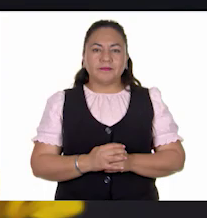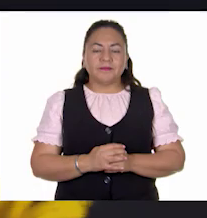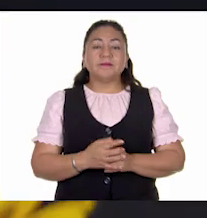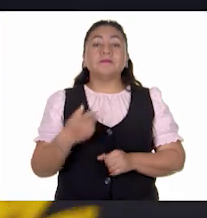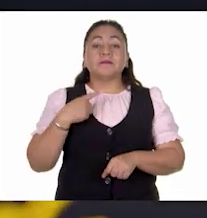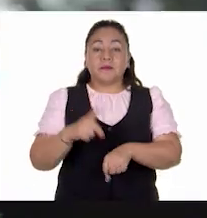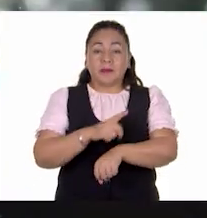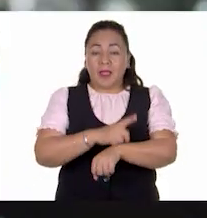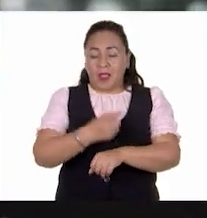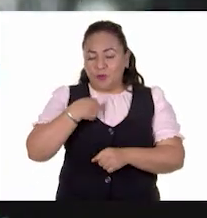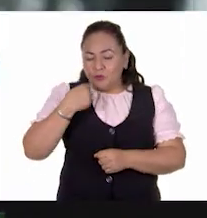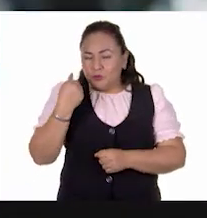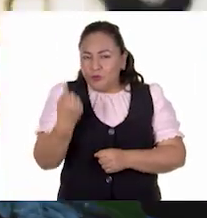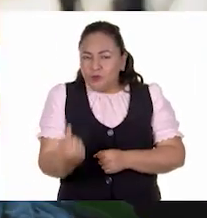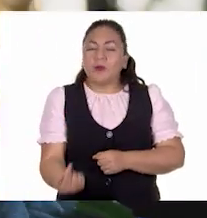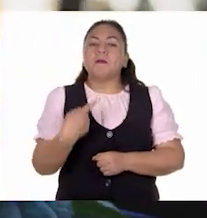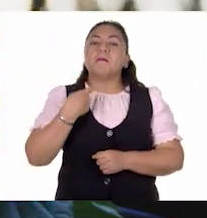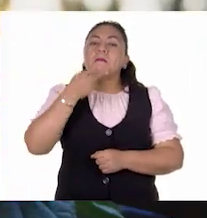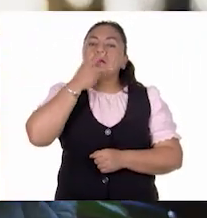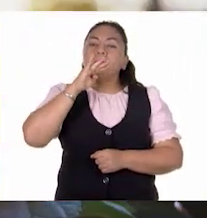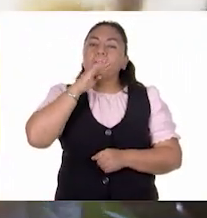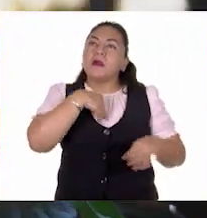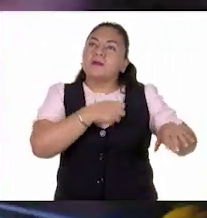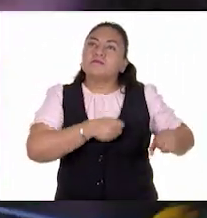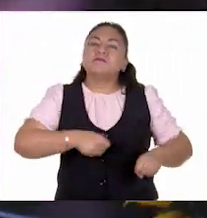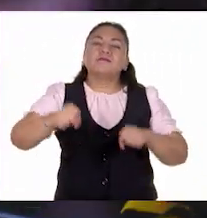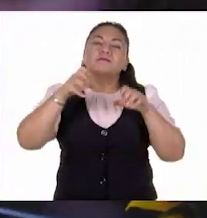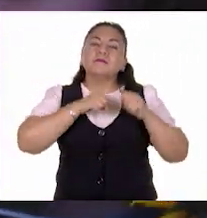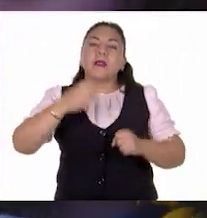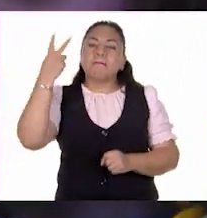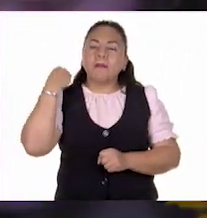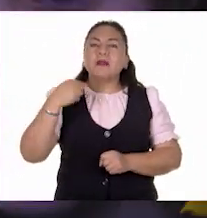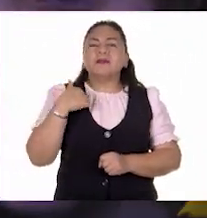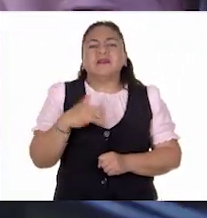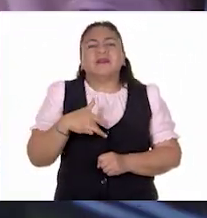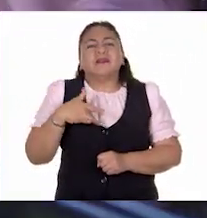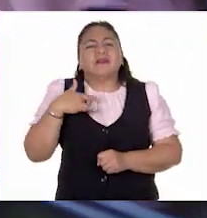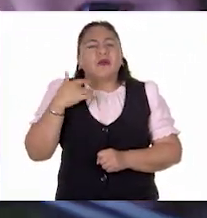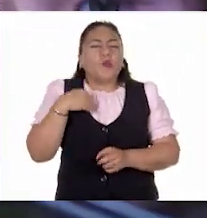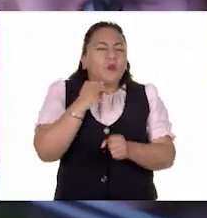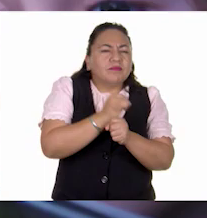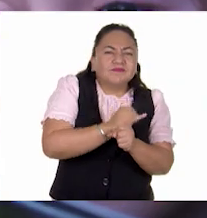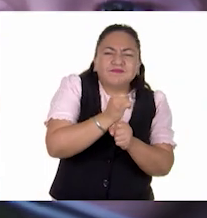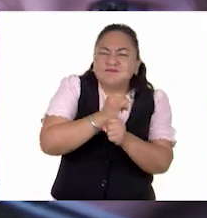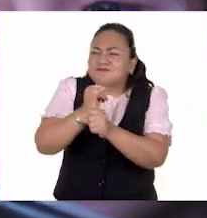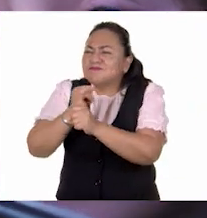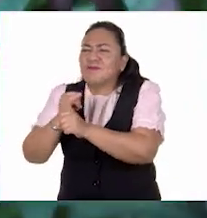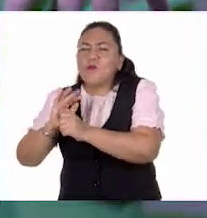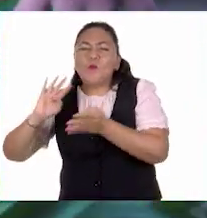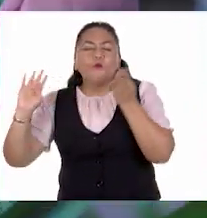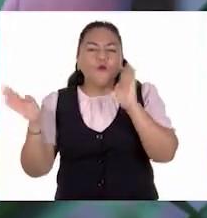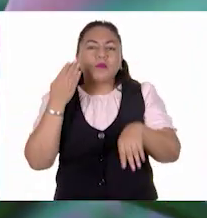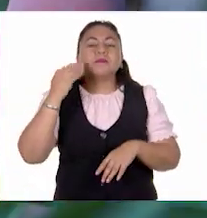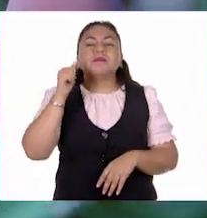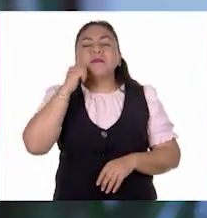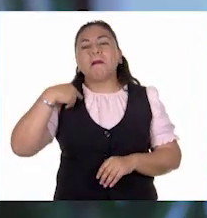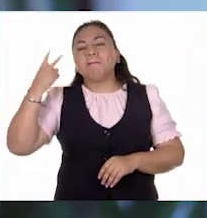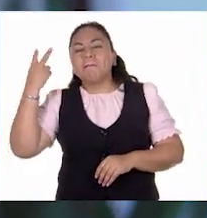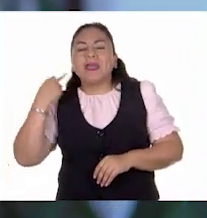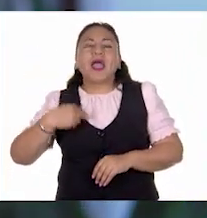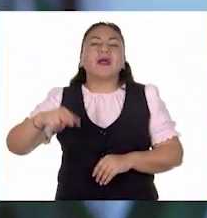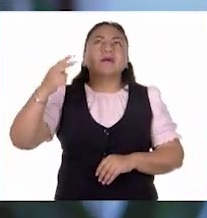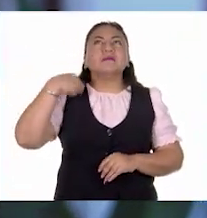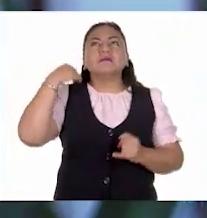Desde muy pequeña mis papás me llevaban de viaje y yo me sentía como la más grande exploradora del mundo. Con cada viaje